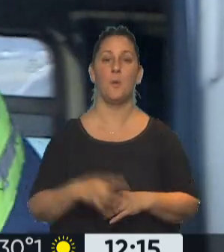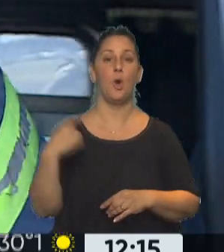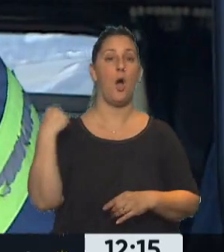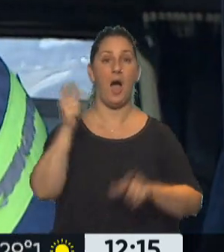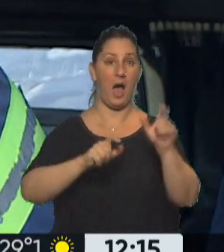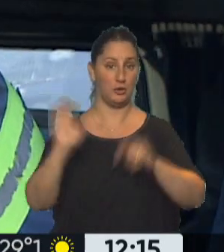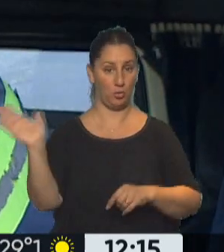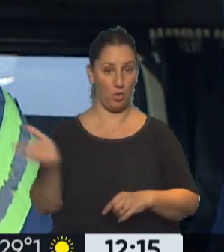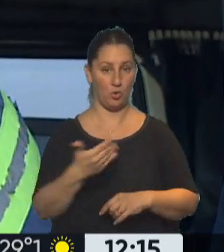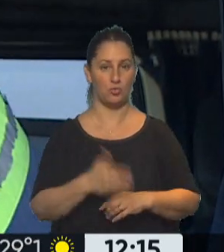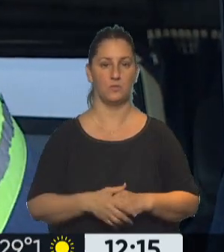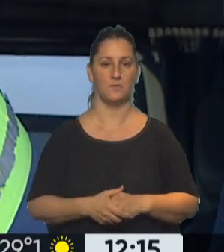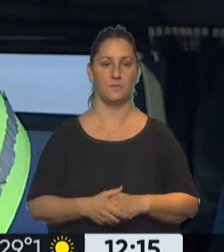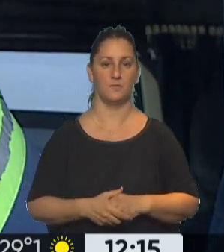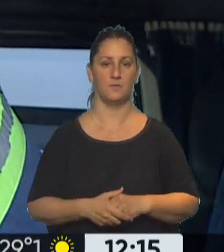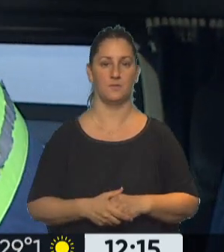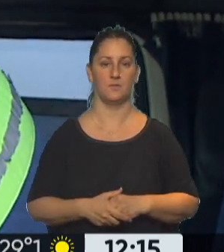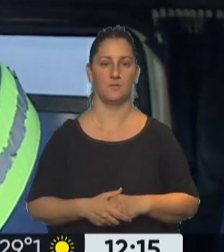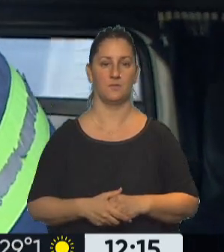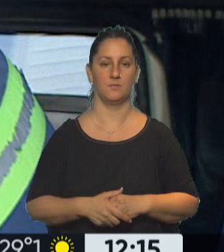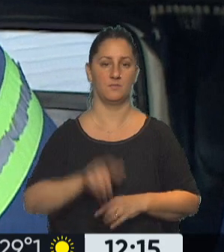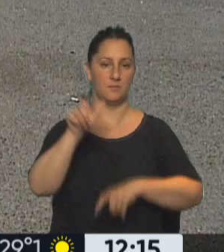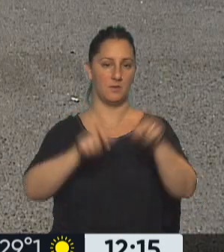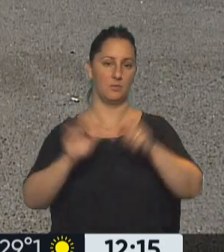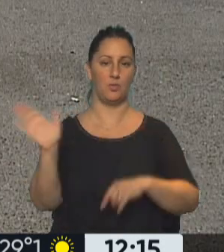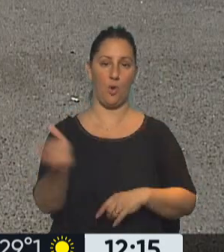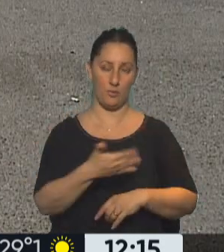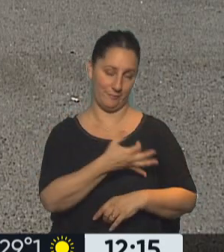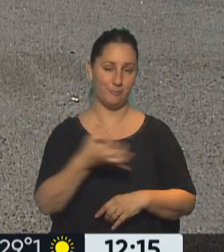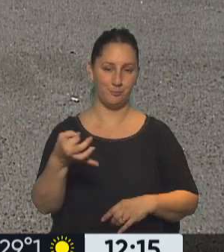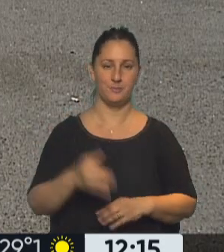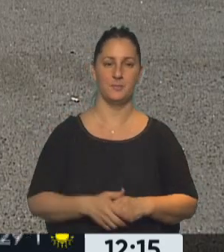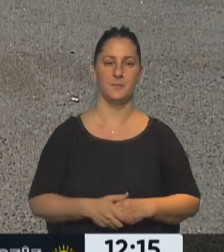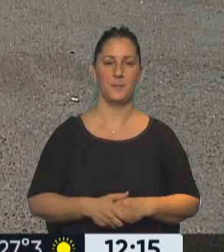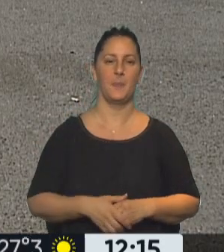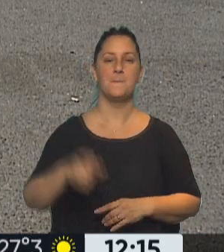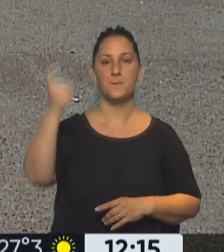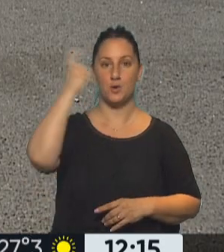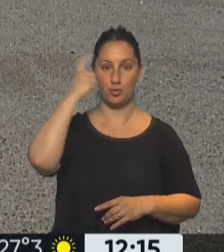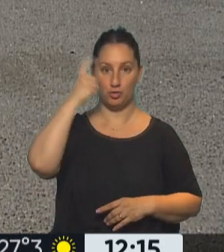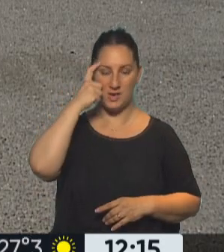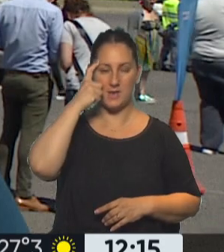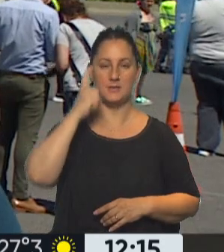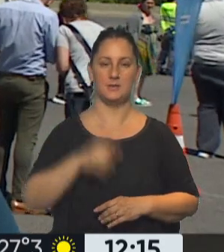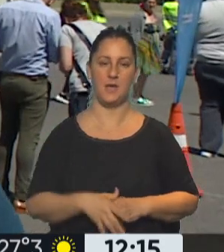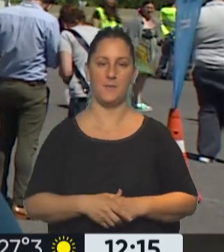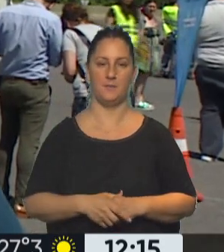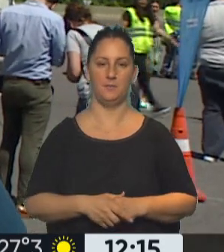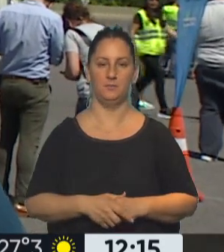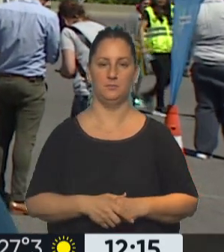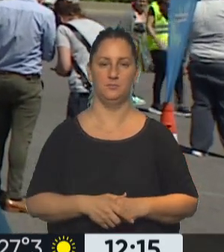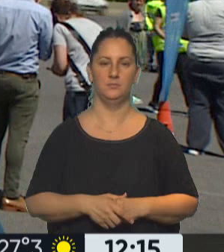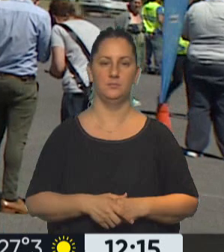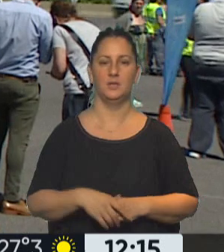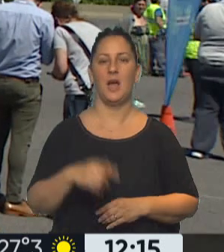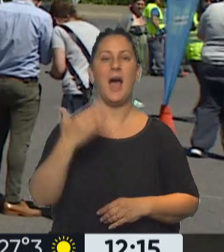O sea, ¿qué significa? A todos. Exactamente. Es la concientización, tomar en cuenta hacia dónde